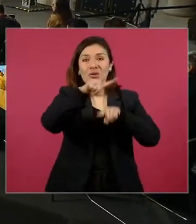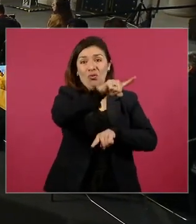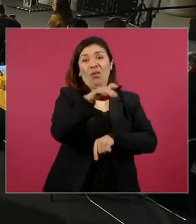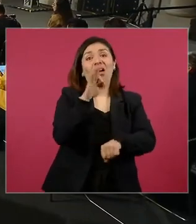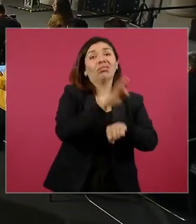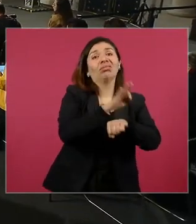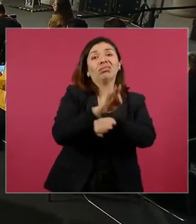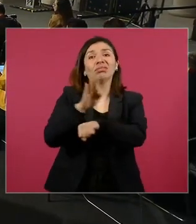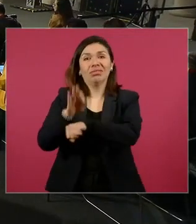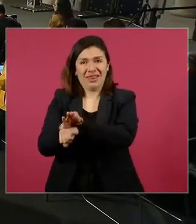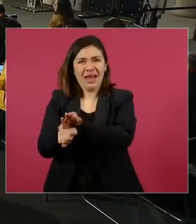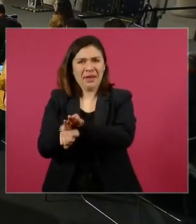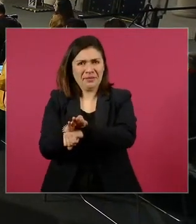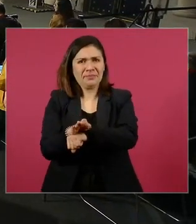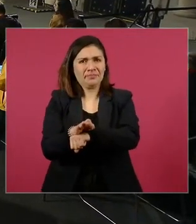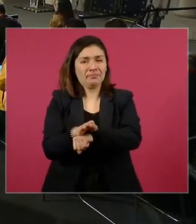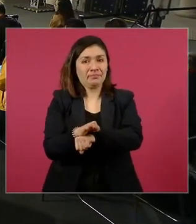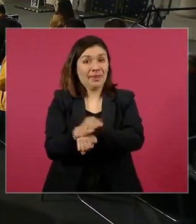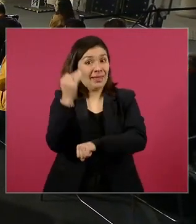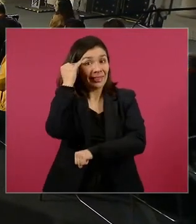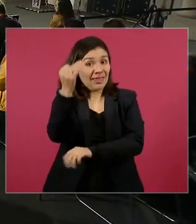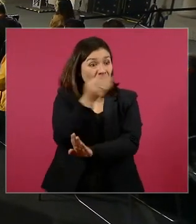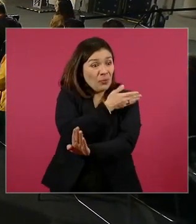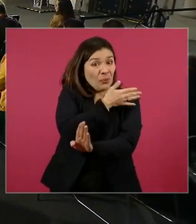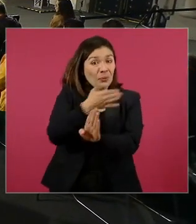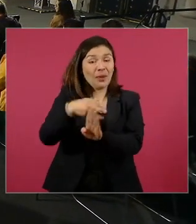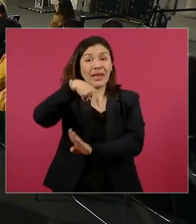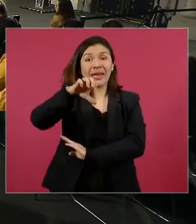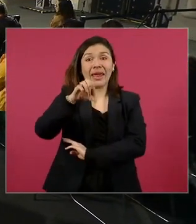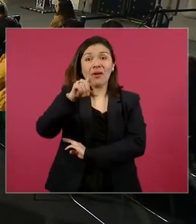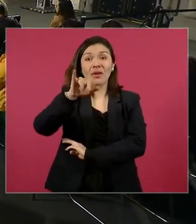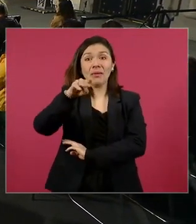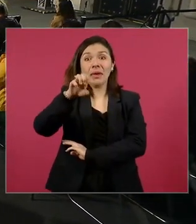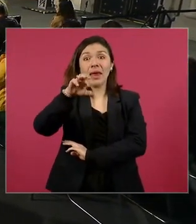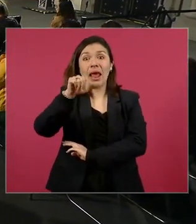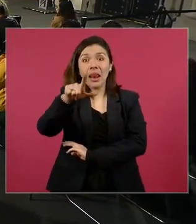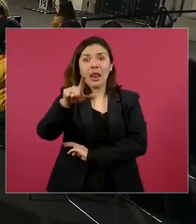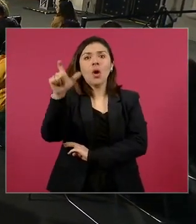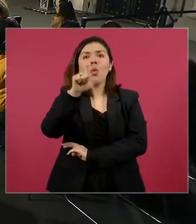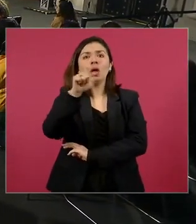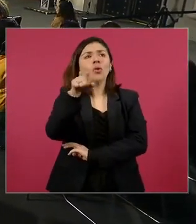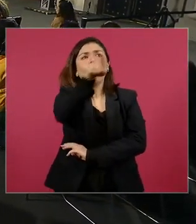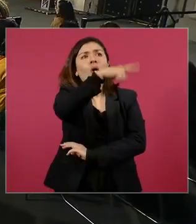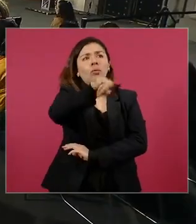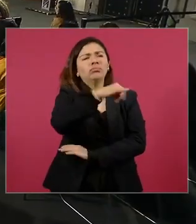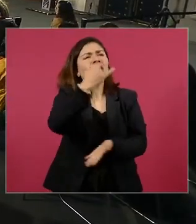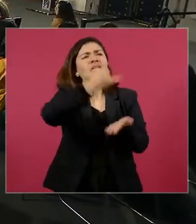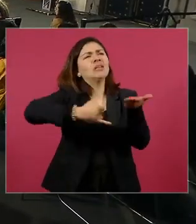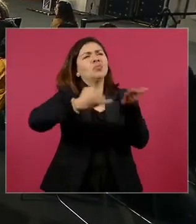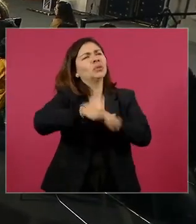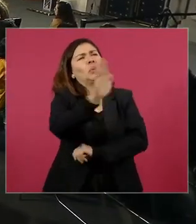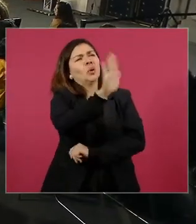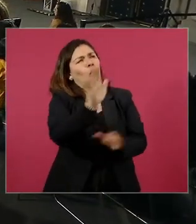respaldas en el periodo neoliberal, cuando se les condonaban los impuestos?